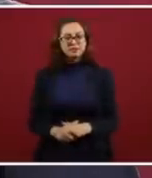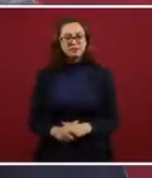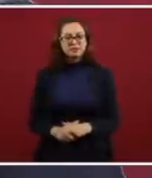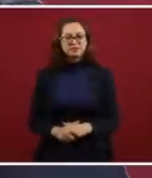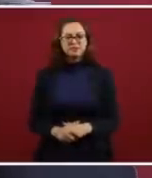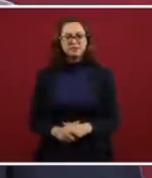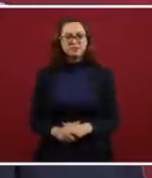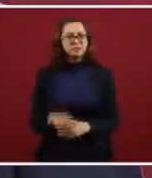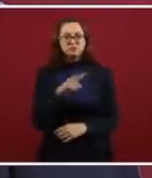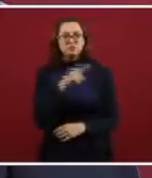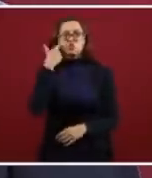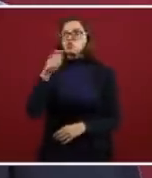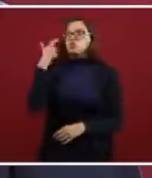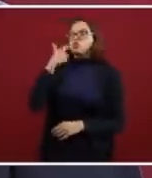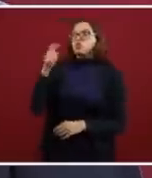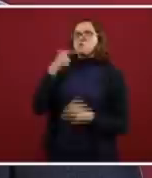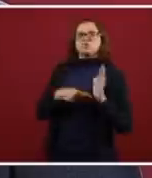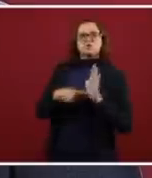¿Por qué?